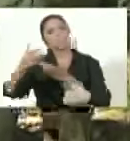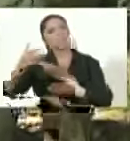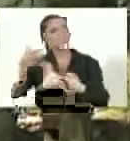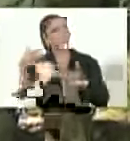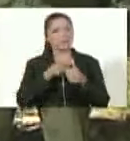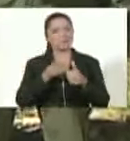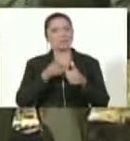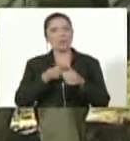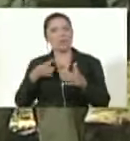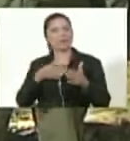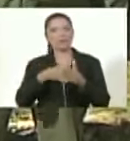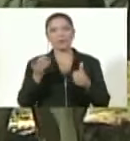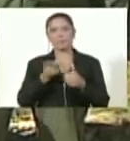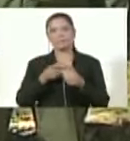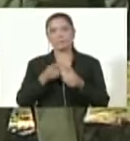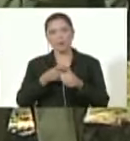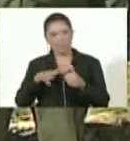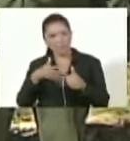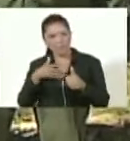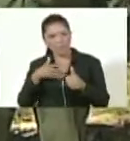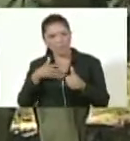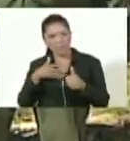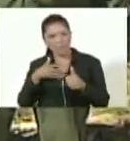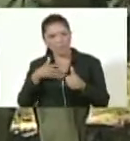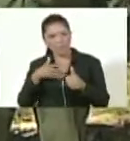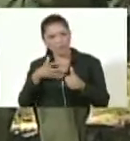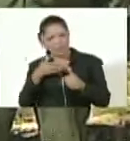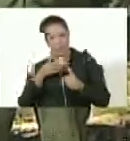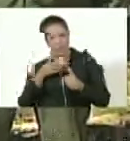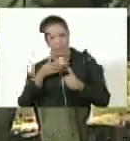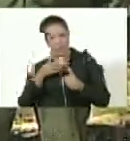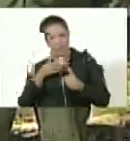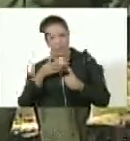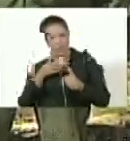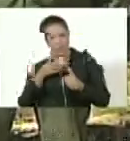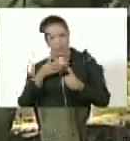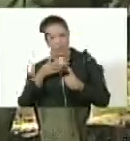continúan para ejecutar todas las...